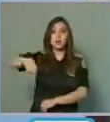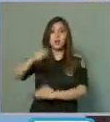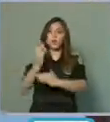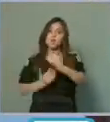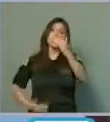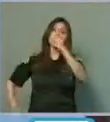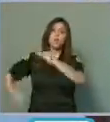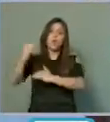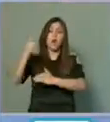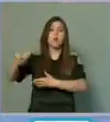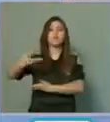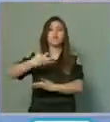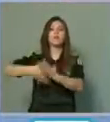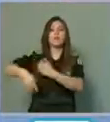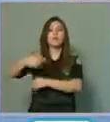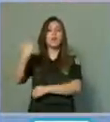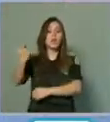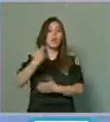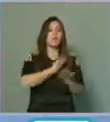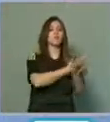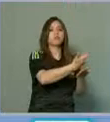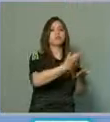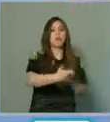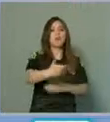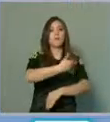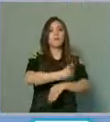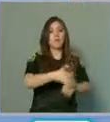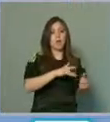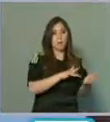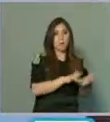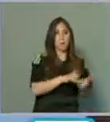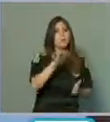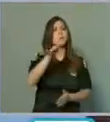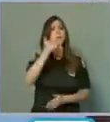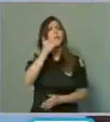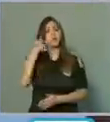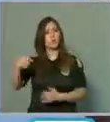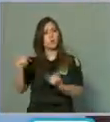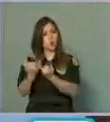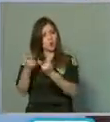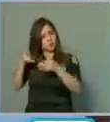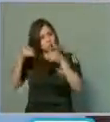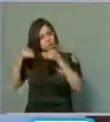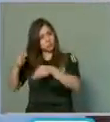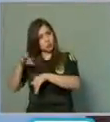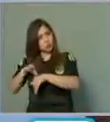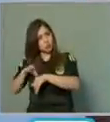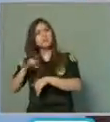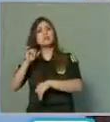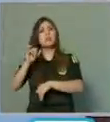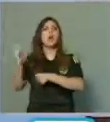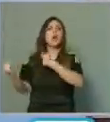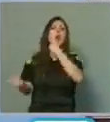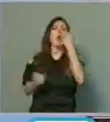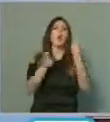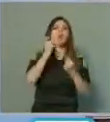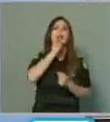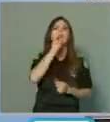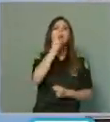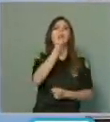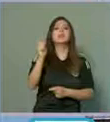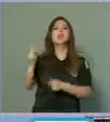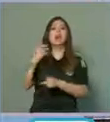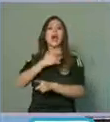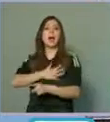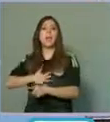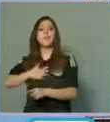Pero entonces de la siempre familia. también practicó la medicina como tal. Sí, de hecho decía curiosamente que era a veces la llamaba una su amante y la otra su esposa, y